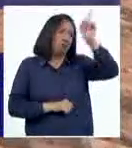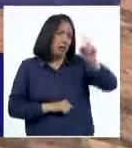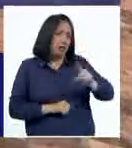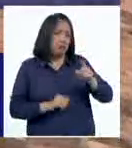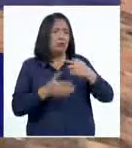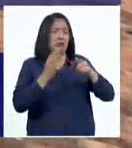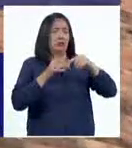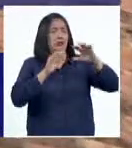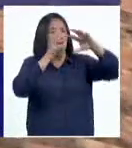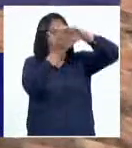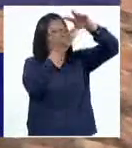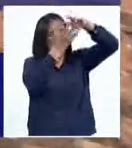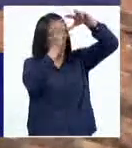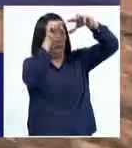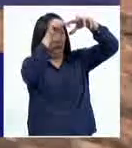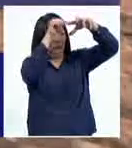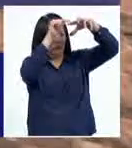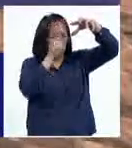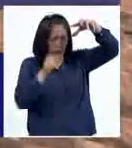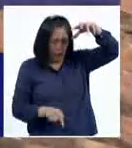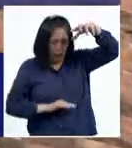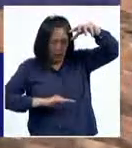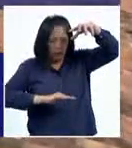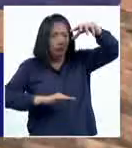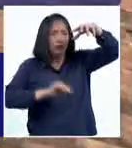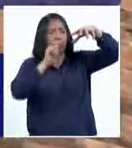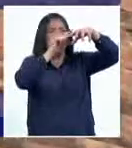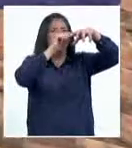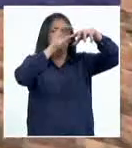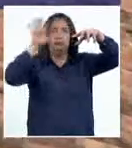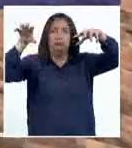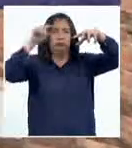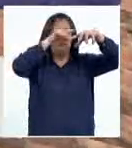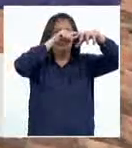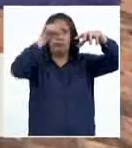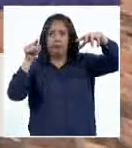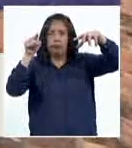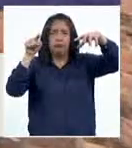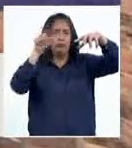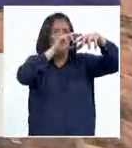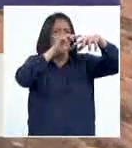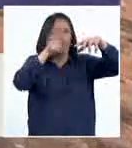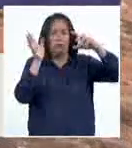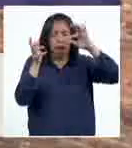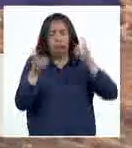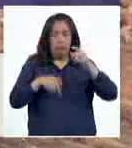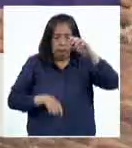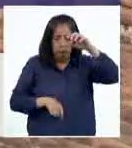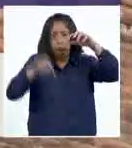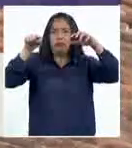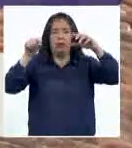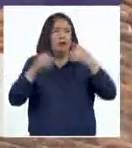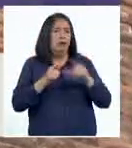nube a tierra. Hay rayos que van de nube a nube. Y hay otros que van de tierra a nube. Pero los que hemos visto caen